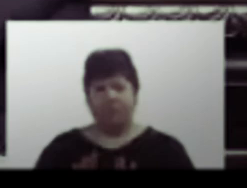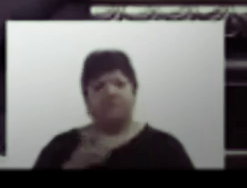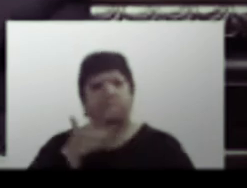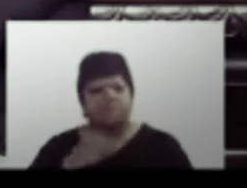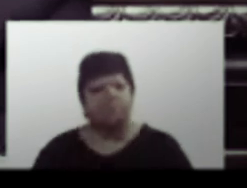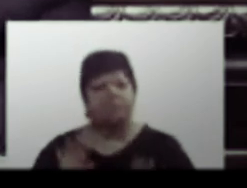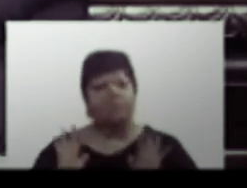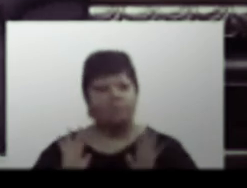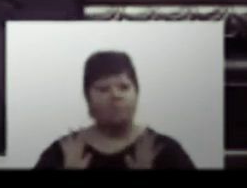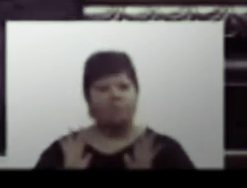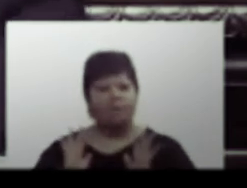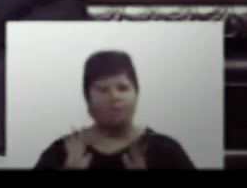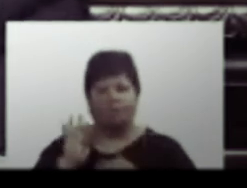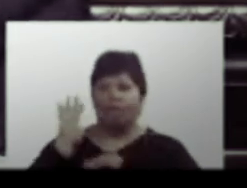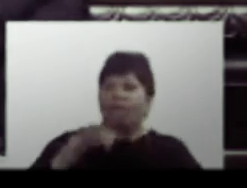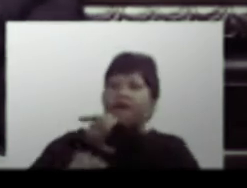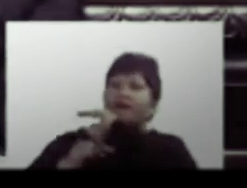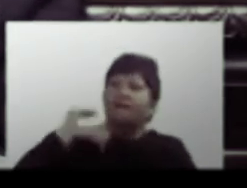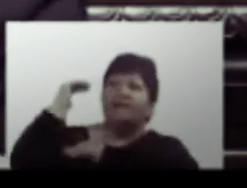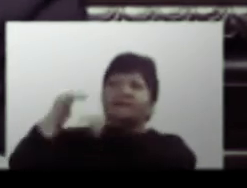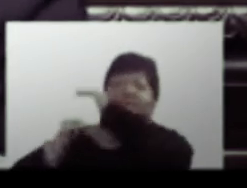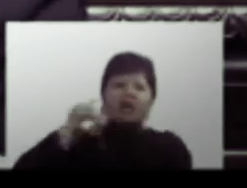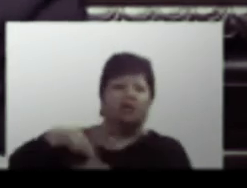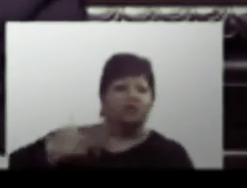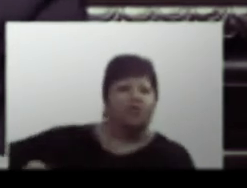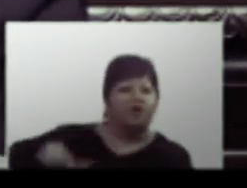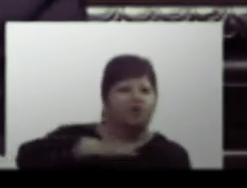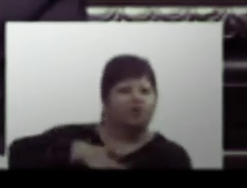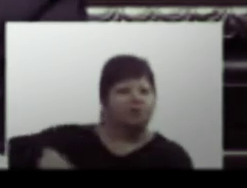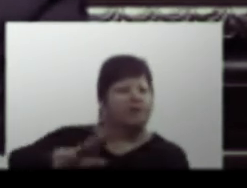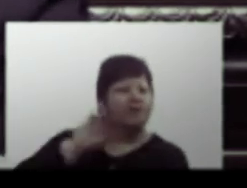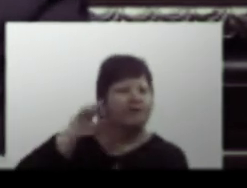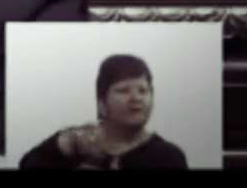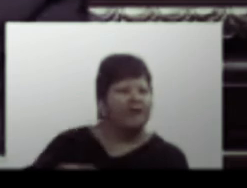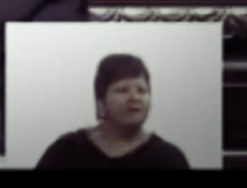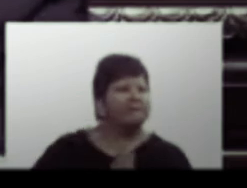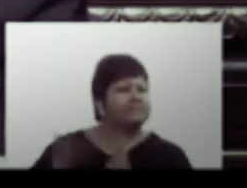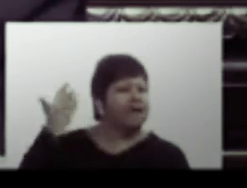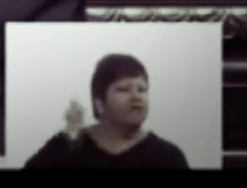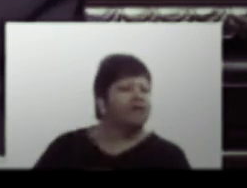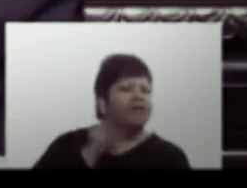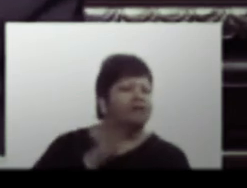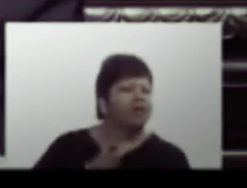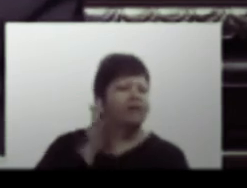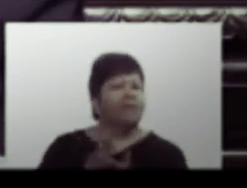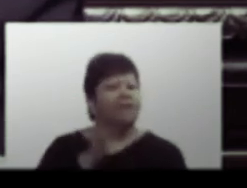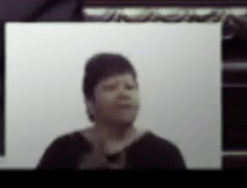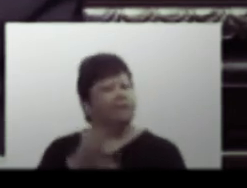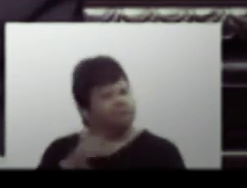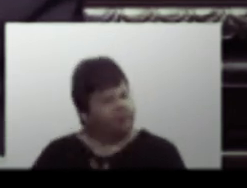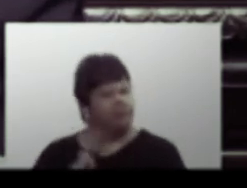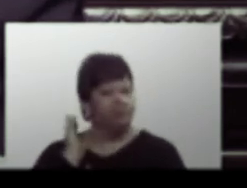Se supone que cuando uno va escalando en la sociedad tiene más obligaciones y tiene menos derechos.